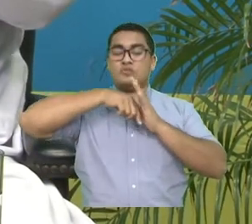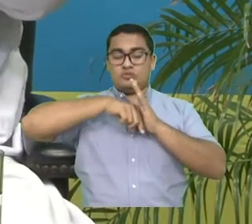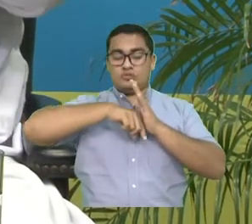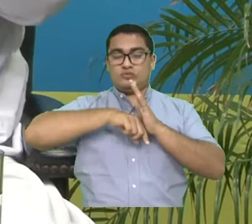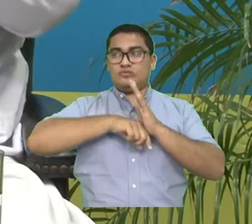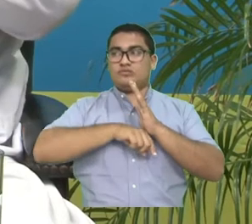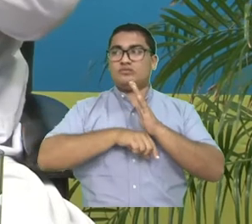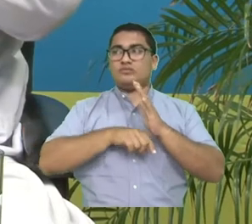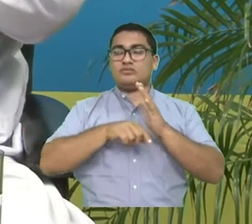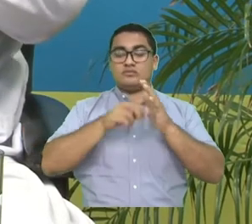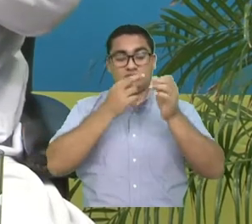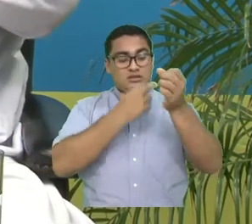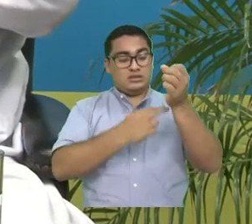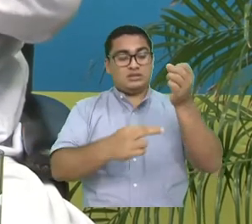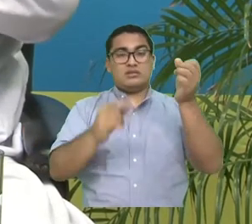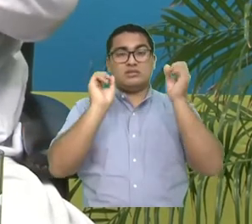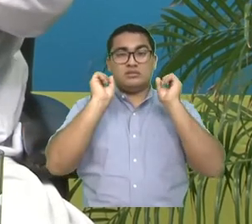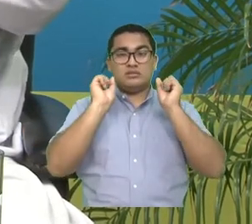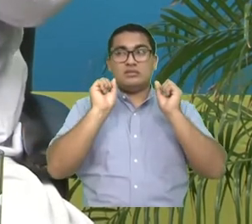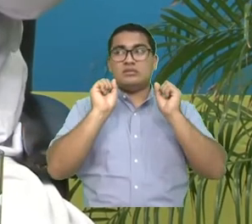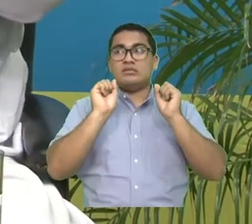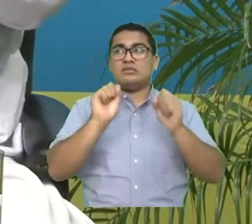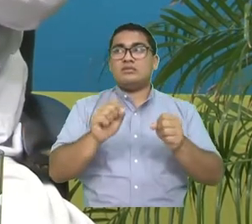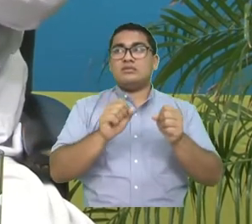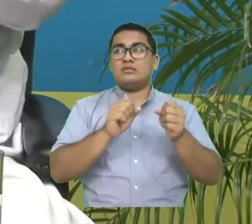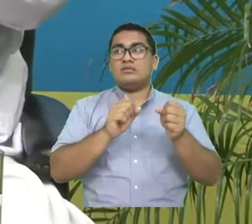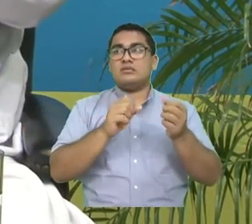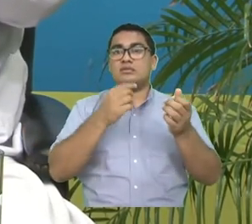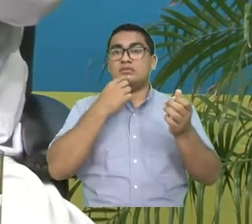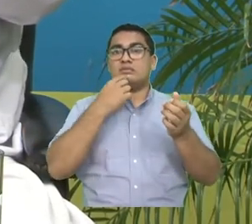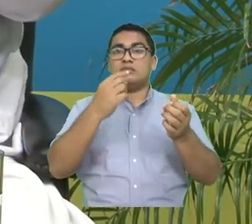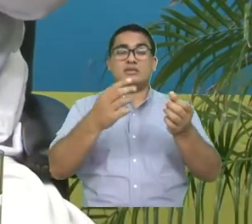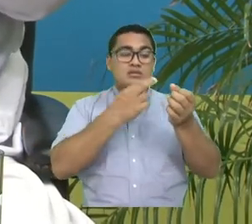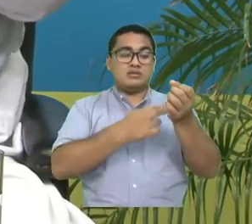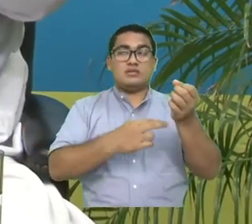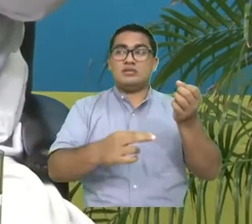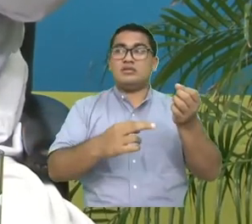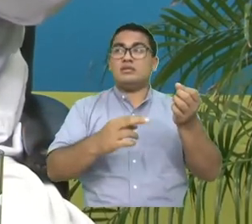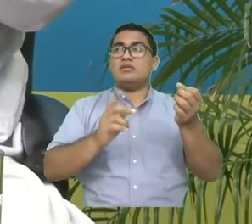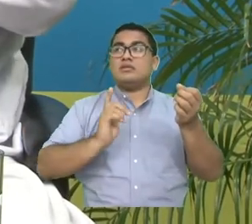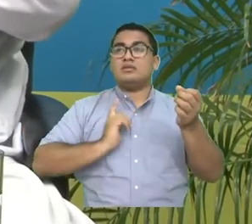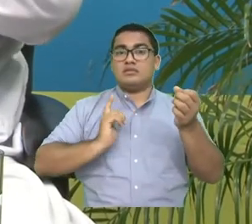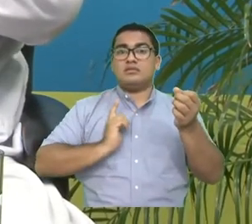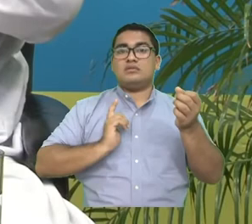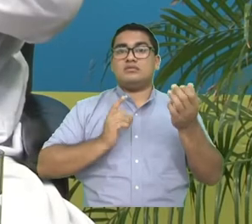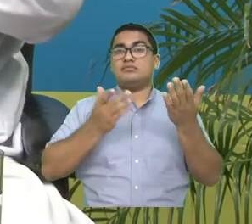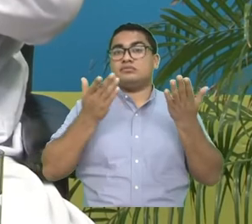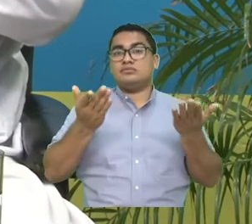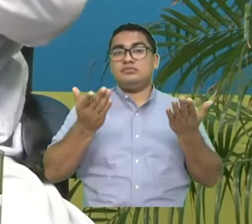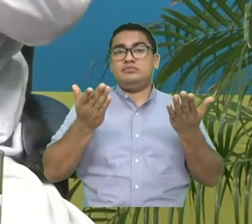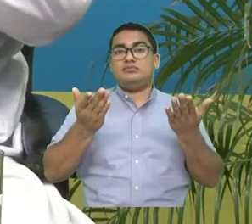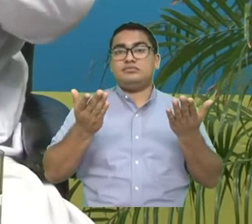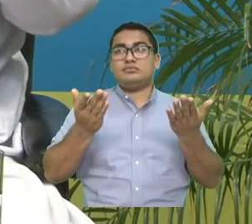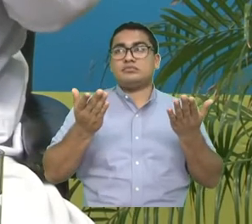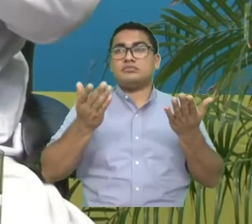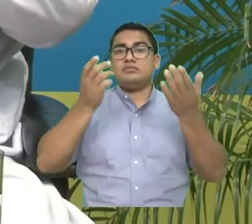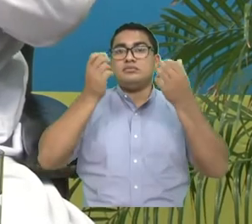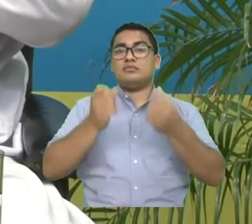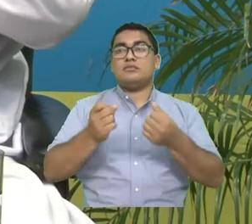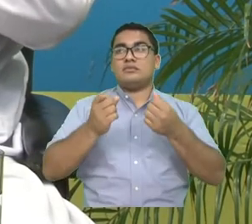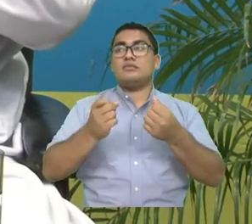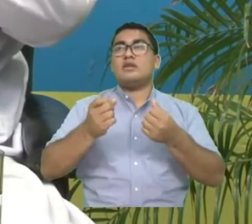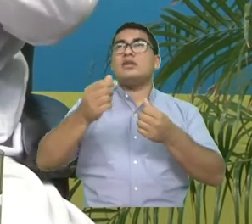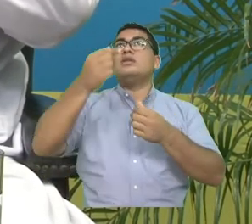ellos sangren, pueden, e incluso espontáneamente en el momento están encontrando el sangrado. Entonces, ya el cirujano que está haciendo